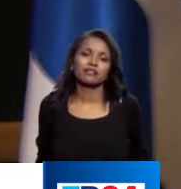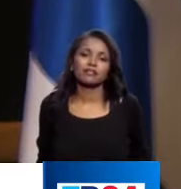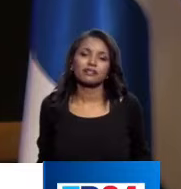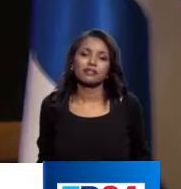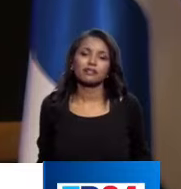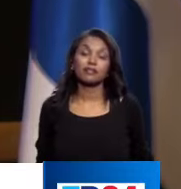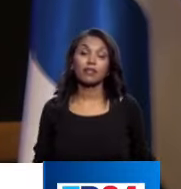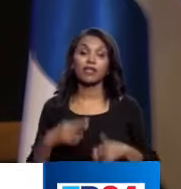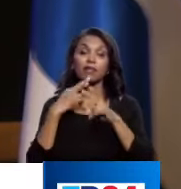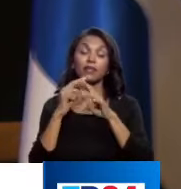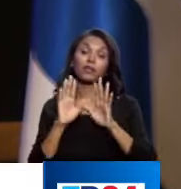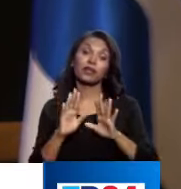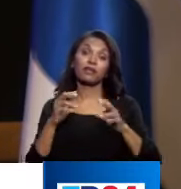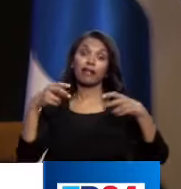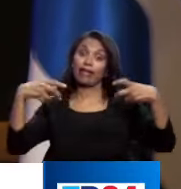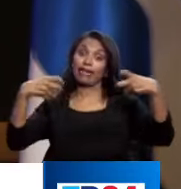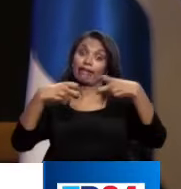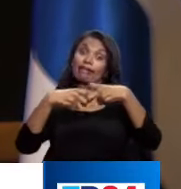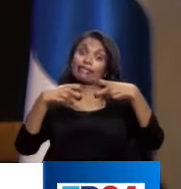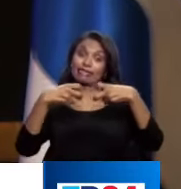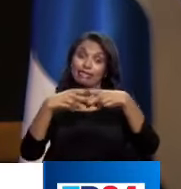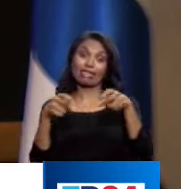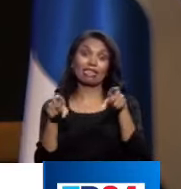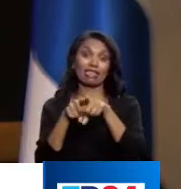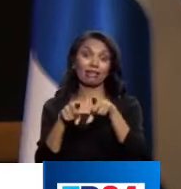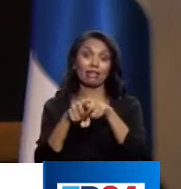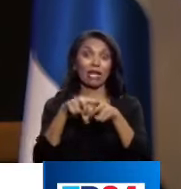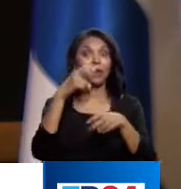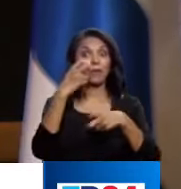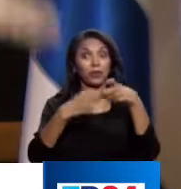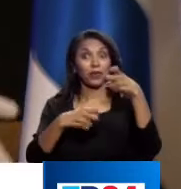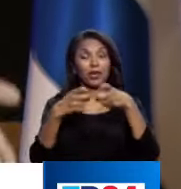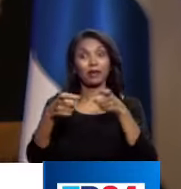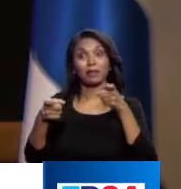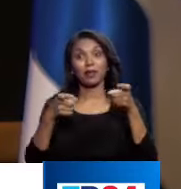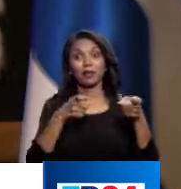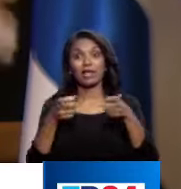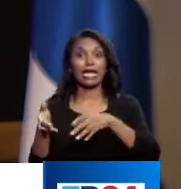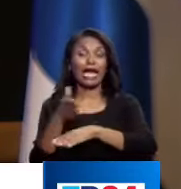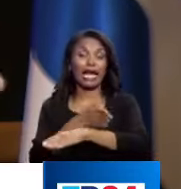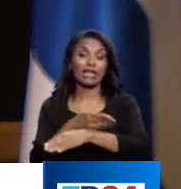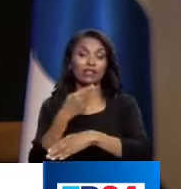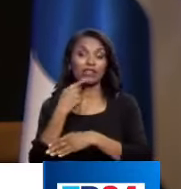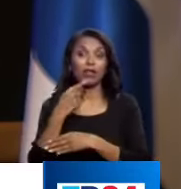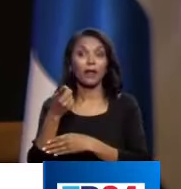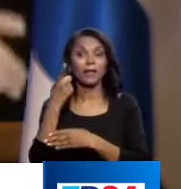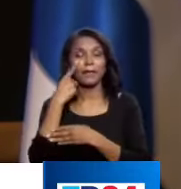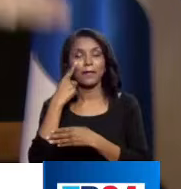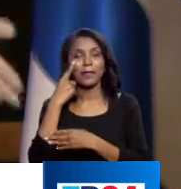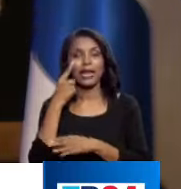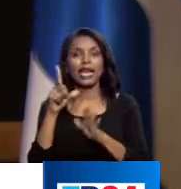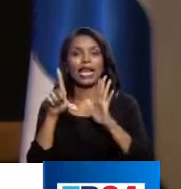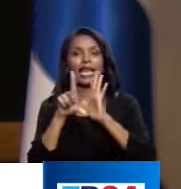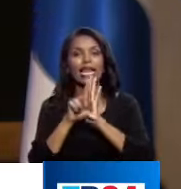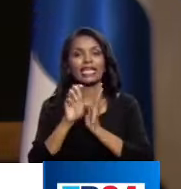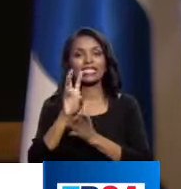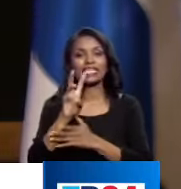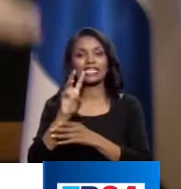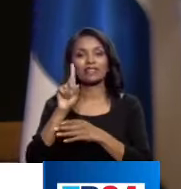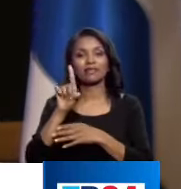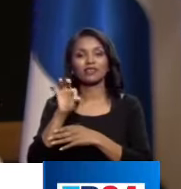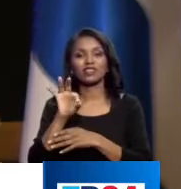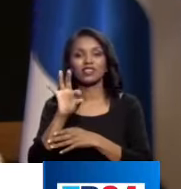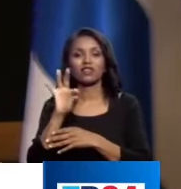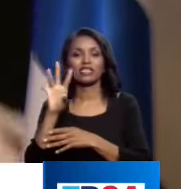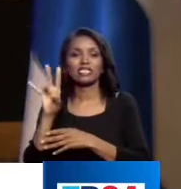la electricidad, porque hay un monopolio con fluctuaciones. Y lo he dicho, revisen la ley 6 de 1997